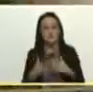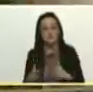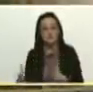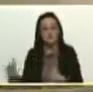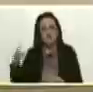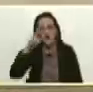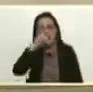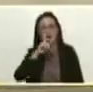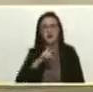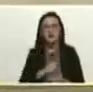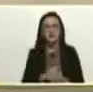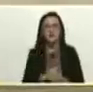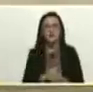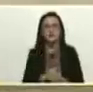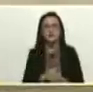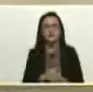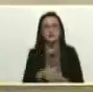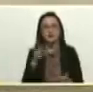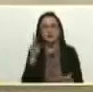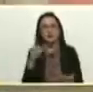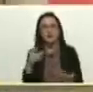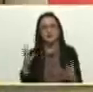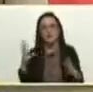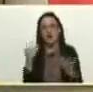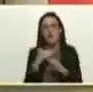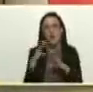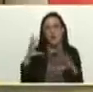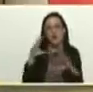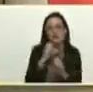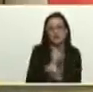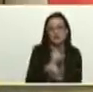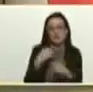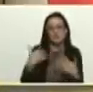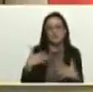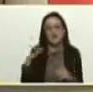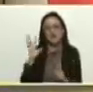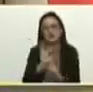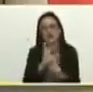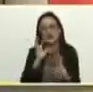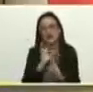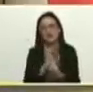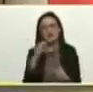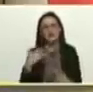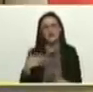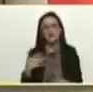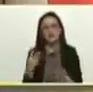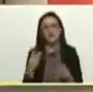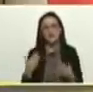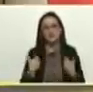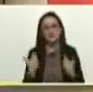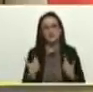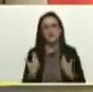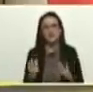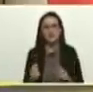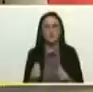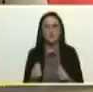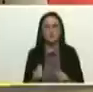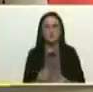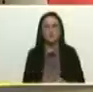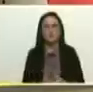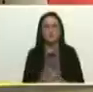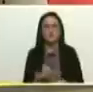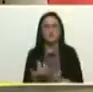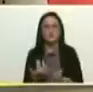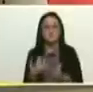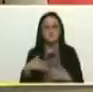años de ostracismo, de oscurantismo, de ataques. Sufrimos mucho, pero